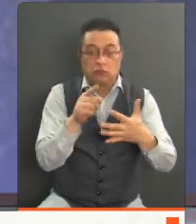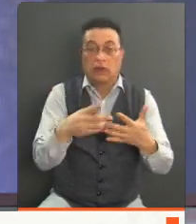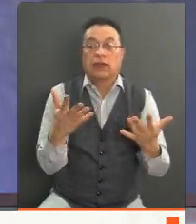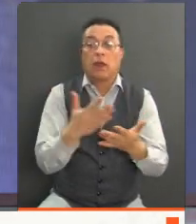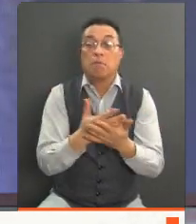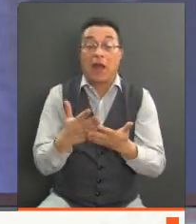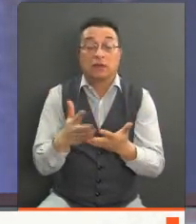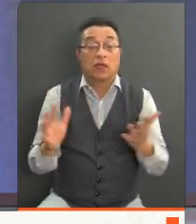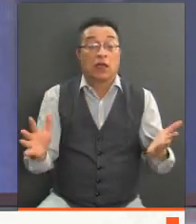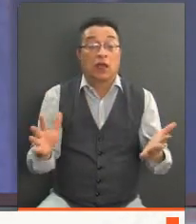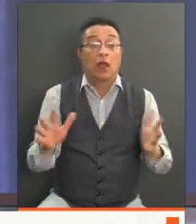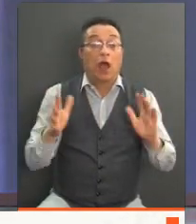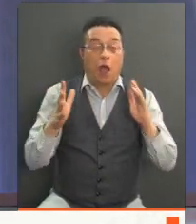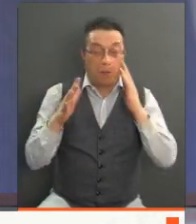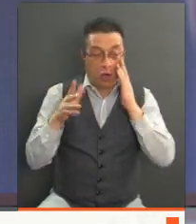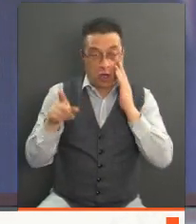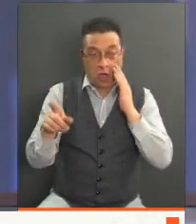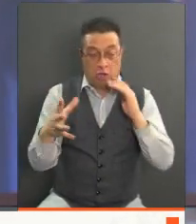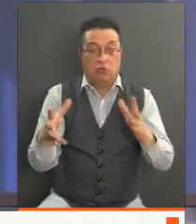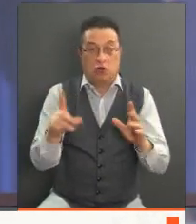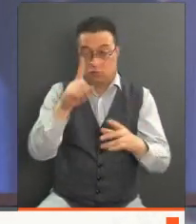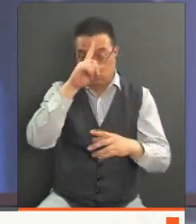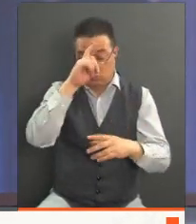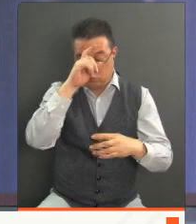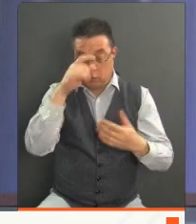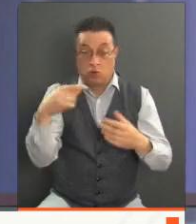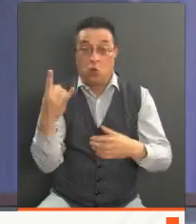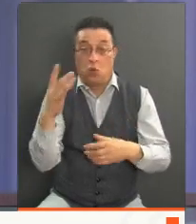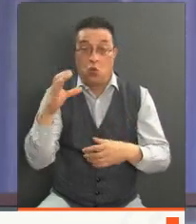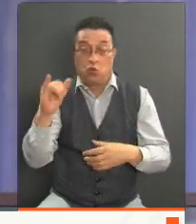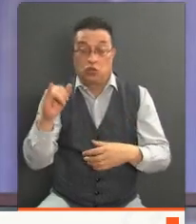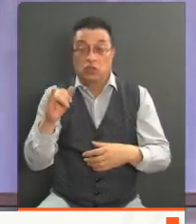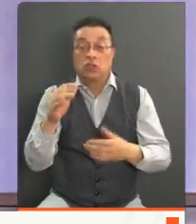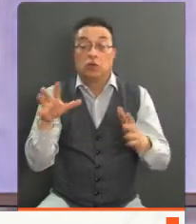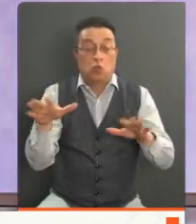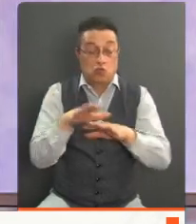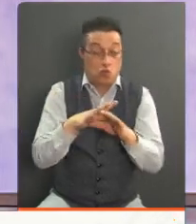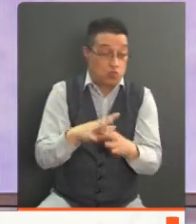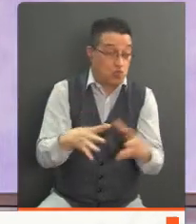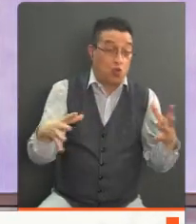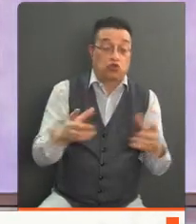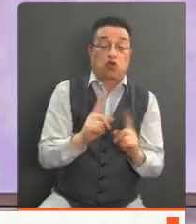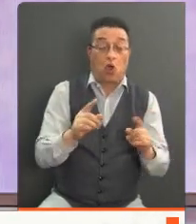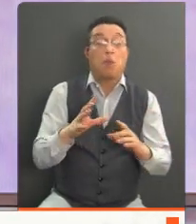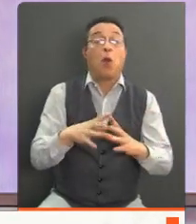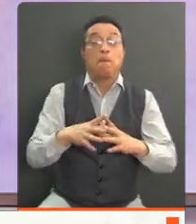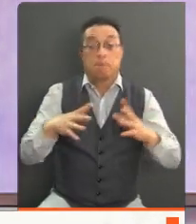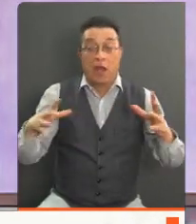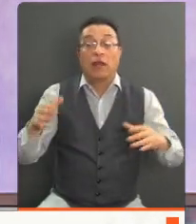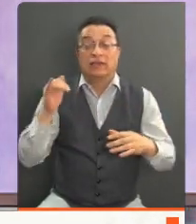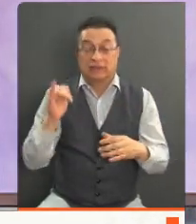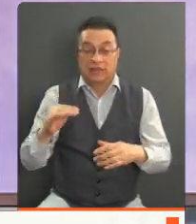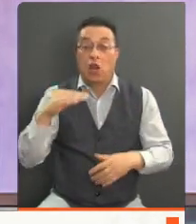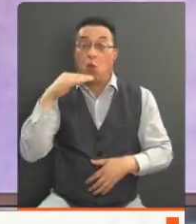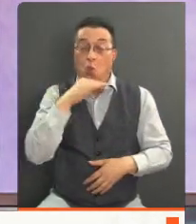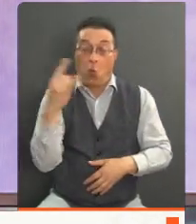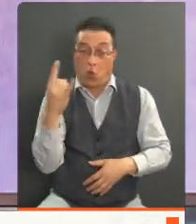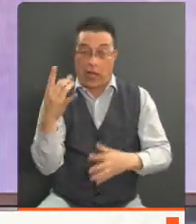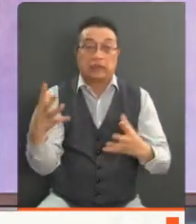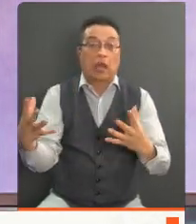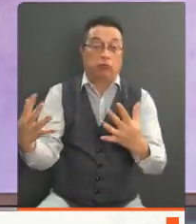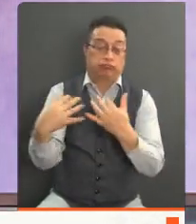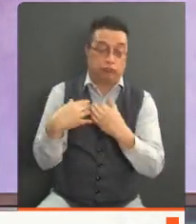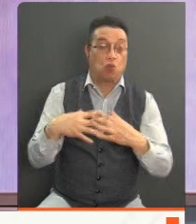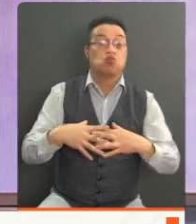colapso de los servicios intensivo de la uti pero si vamos a tener un colapso importante de los servicios urgencias y eso lo están diciendo